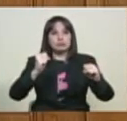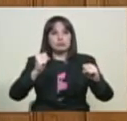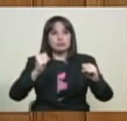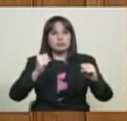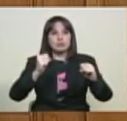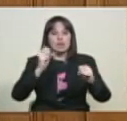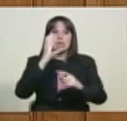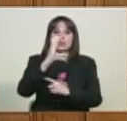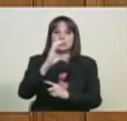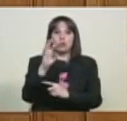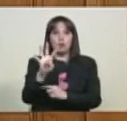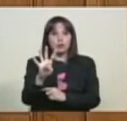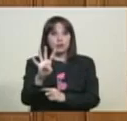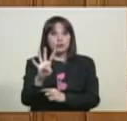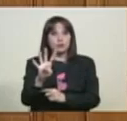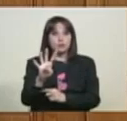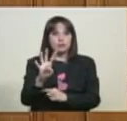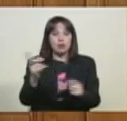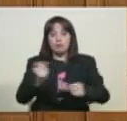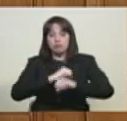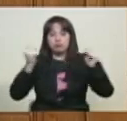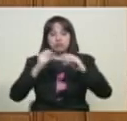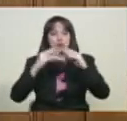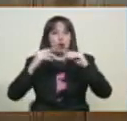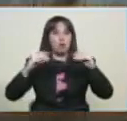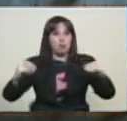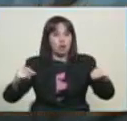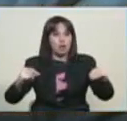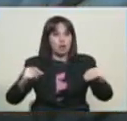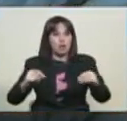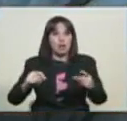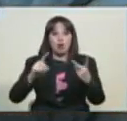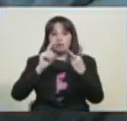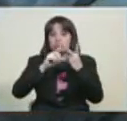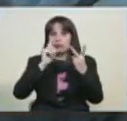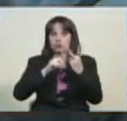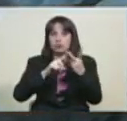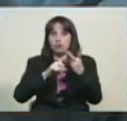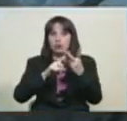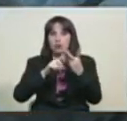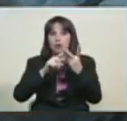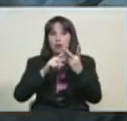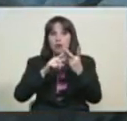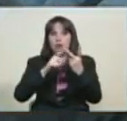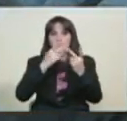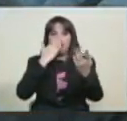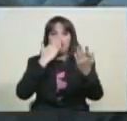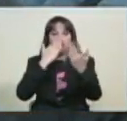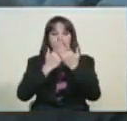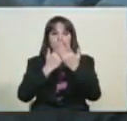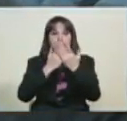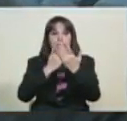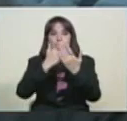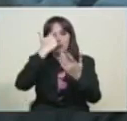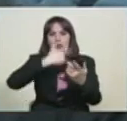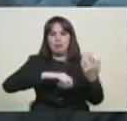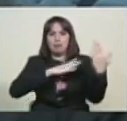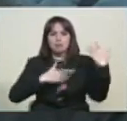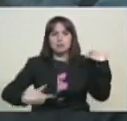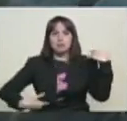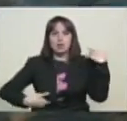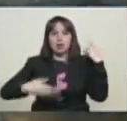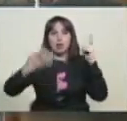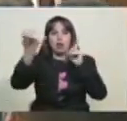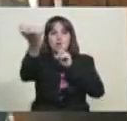de C4 y pólvora. Este segundo dron lo iban a meter por al frente de la avenida Bolívar para estrellarlo